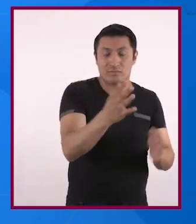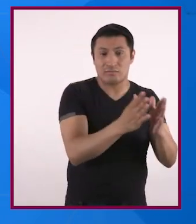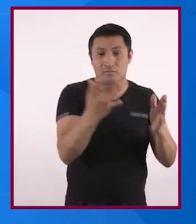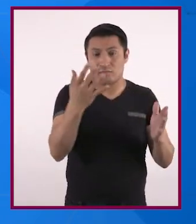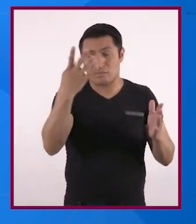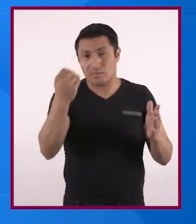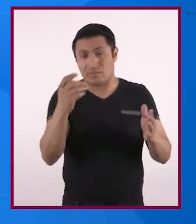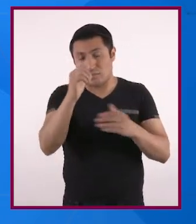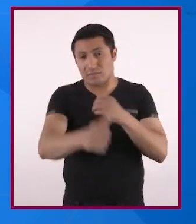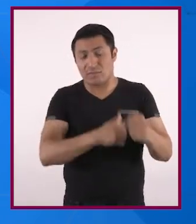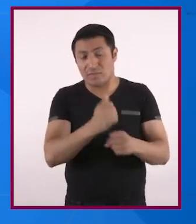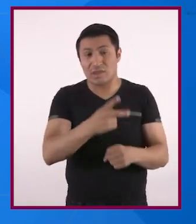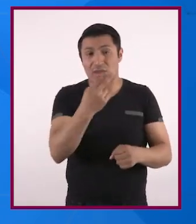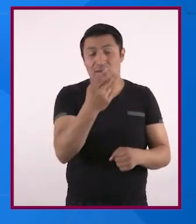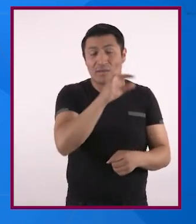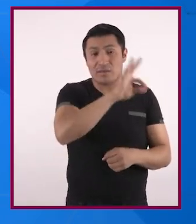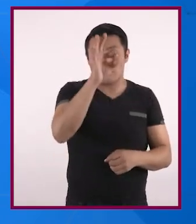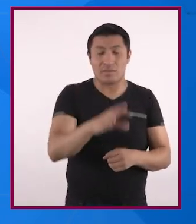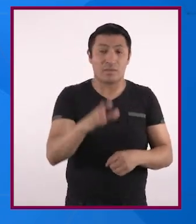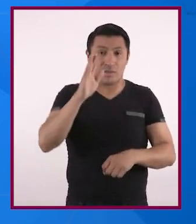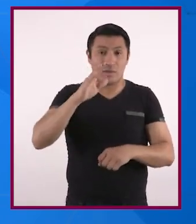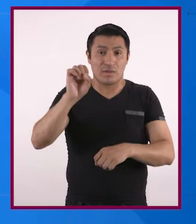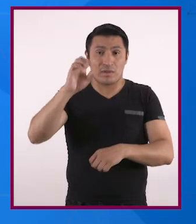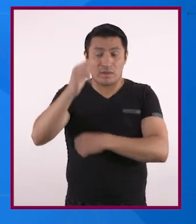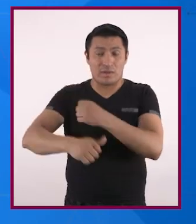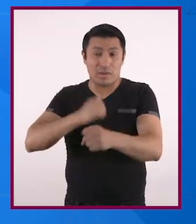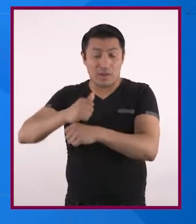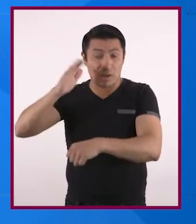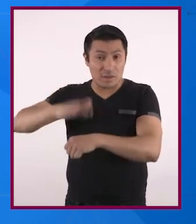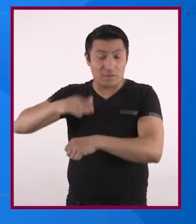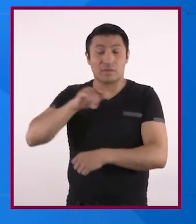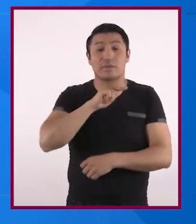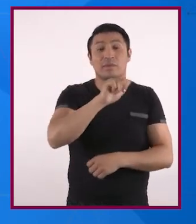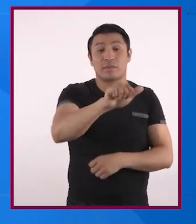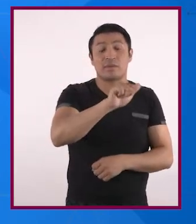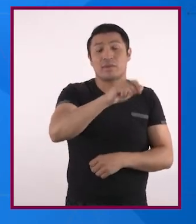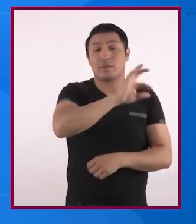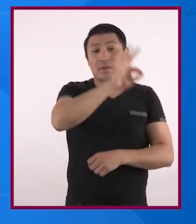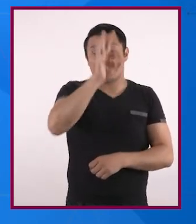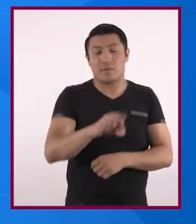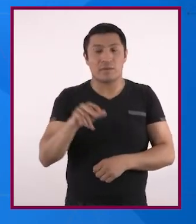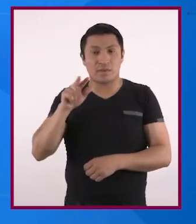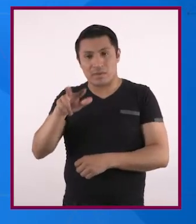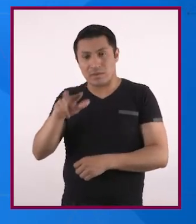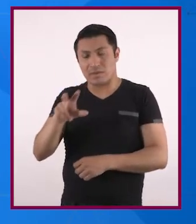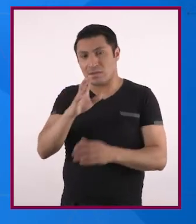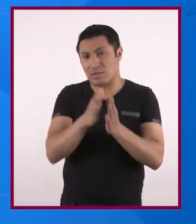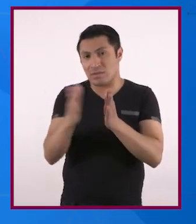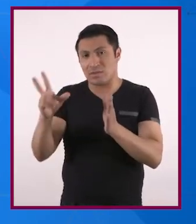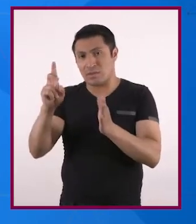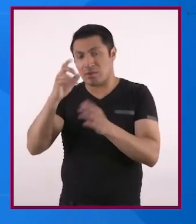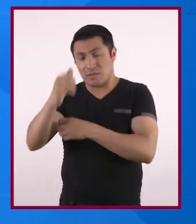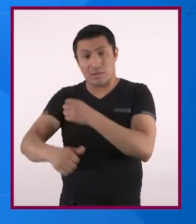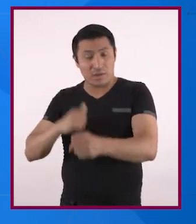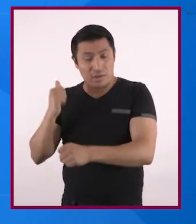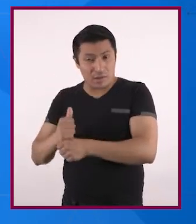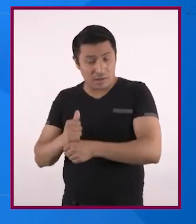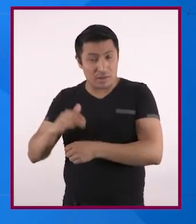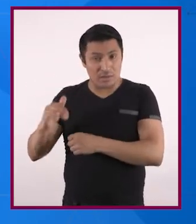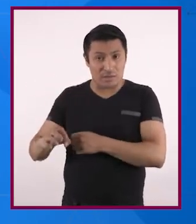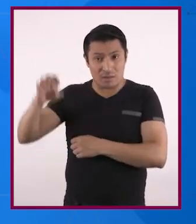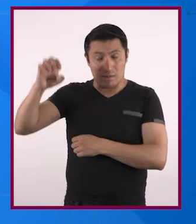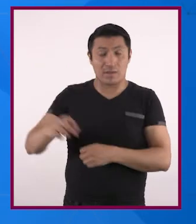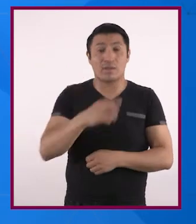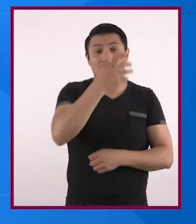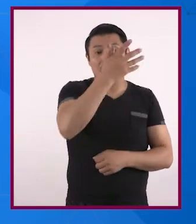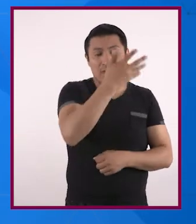años, 25% más de 60 años, 16% de 18 a 30 años y el